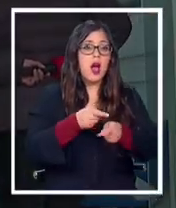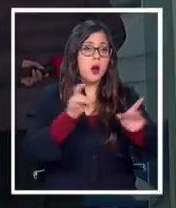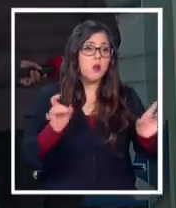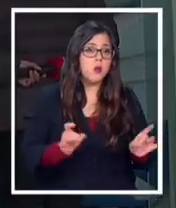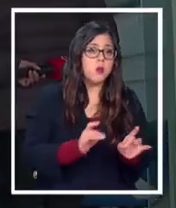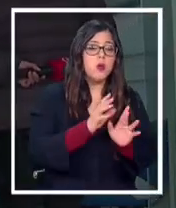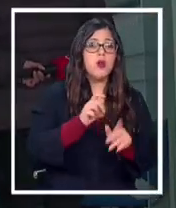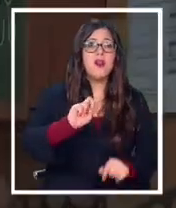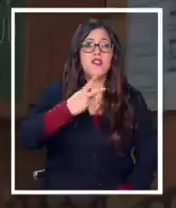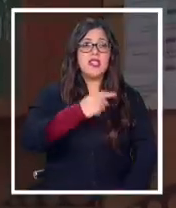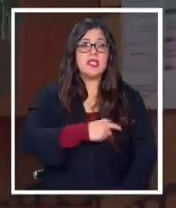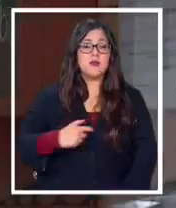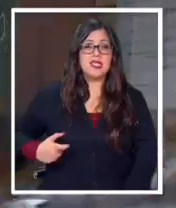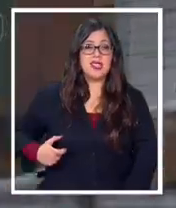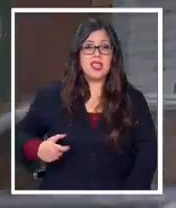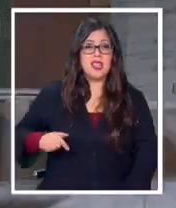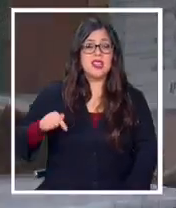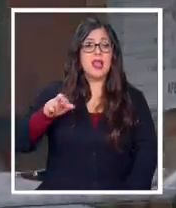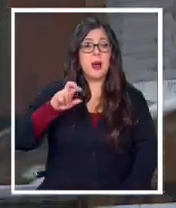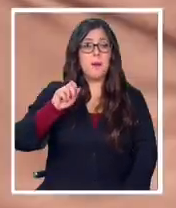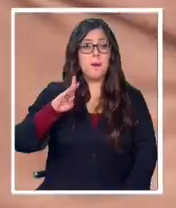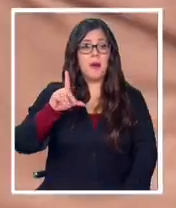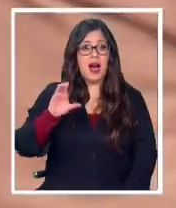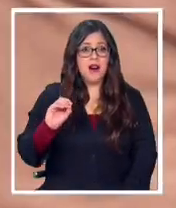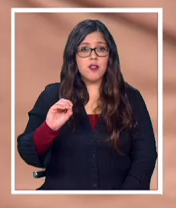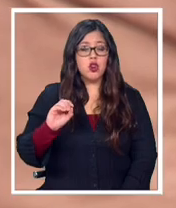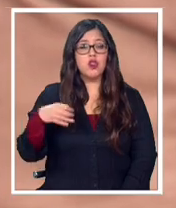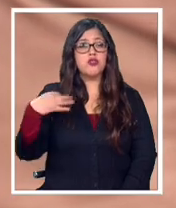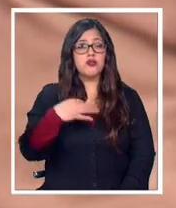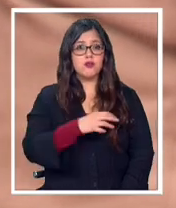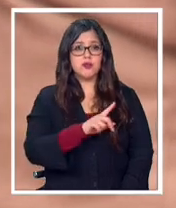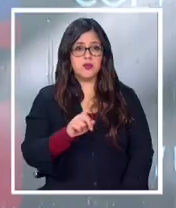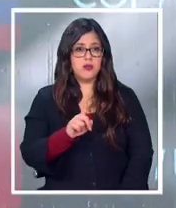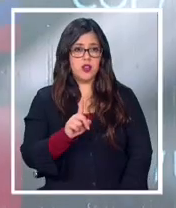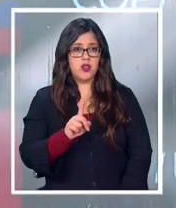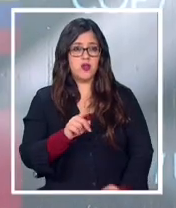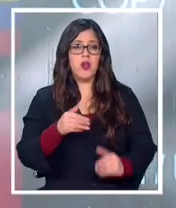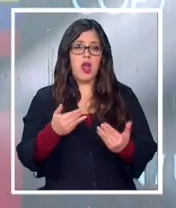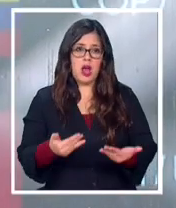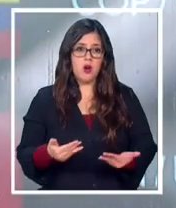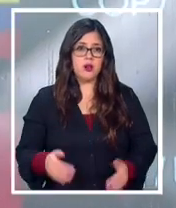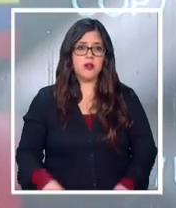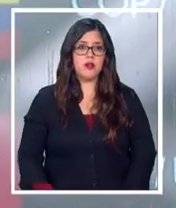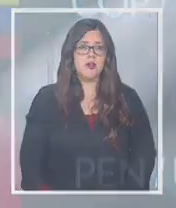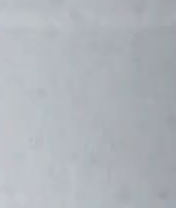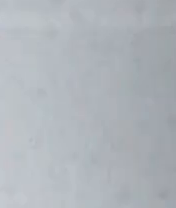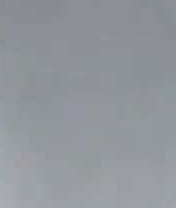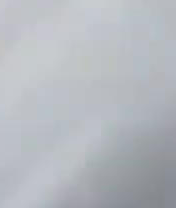Posibilidad que el vicepresidente de la entidad, Pablo García, descartó, al menos por ahora.